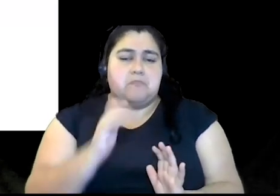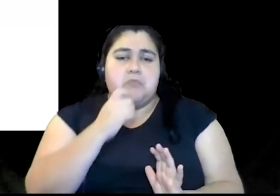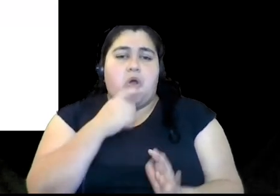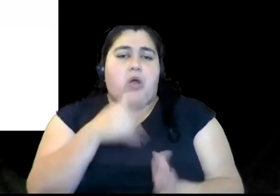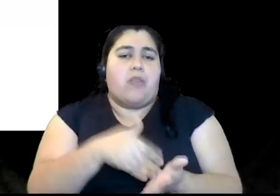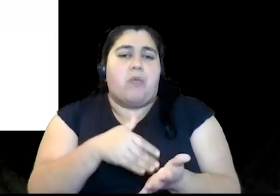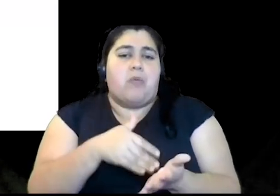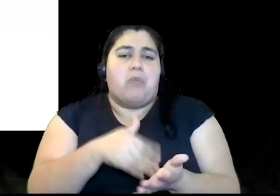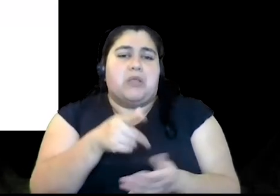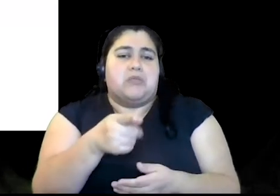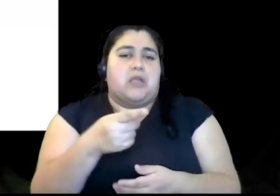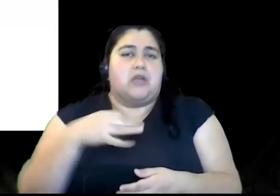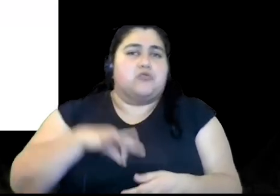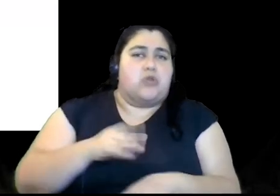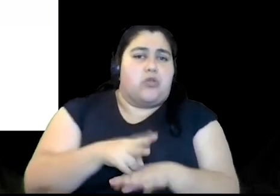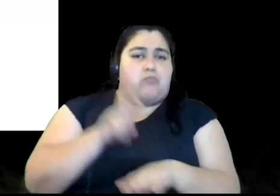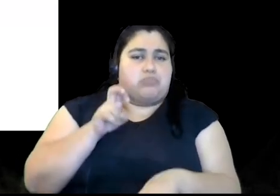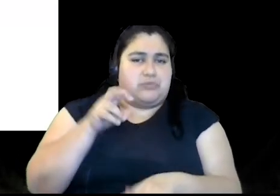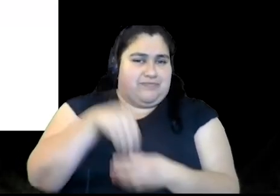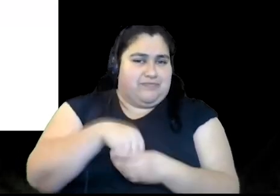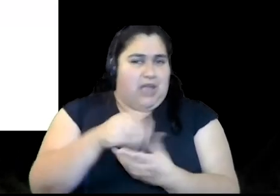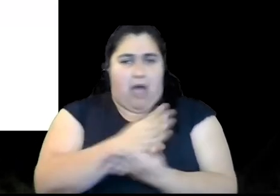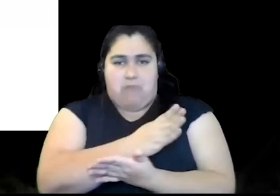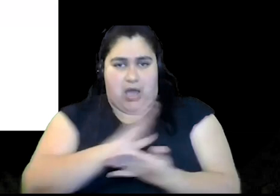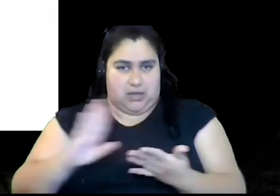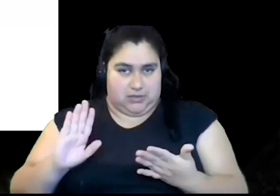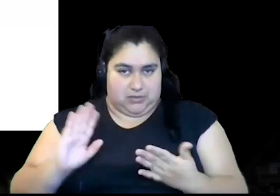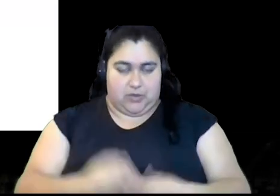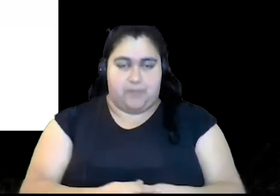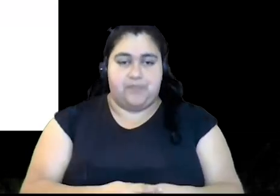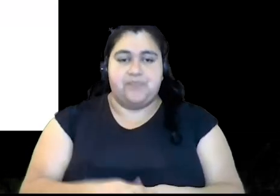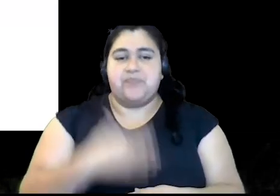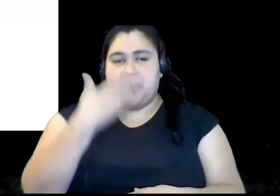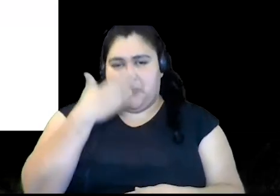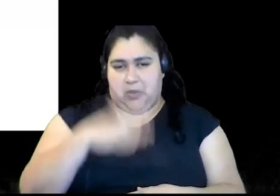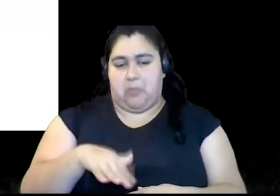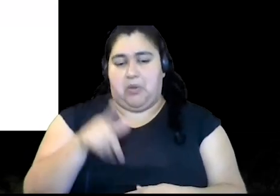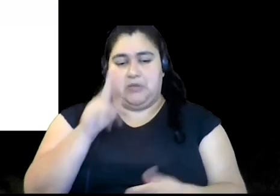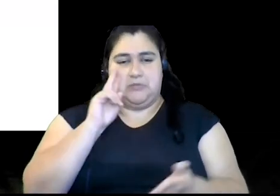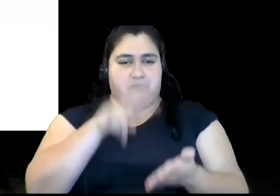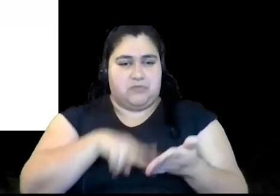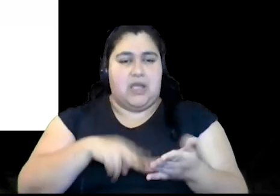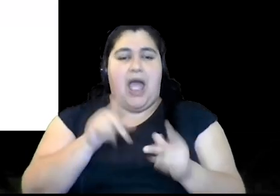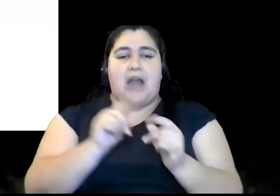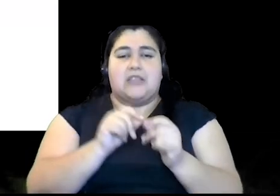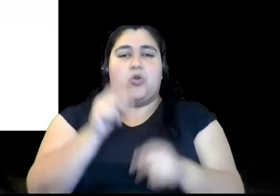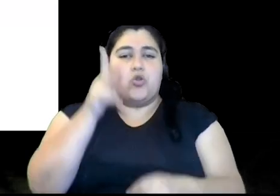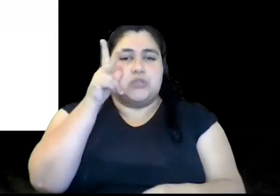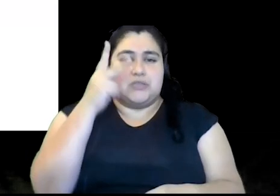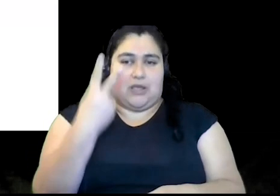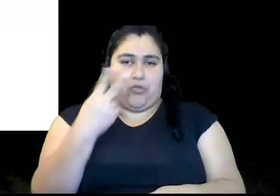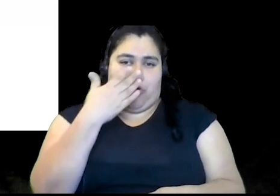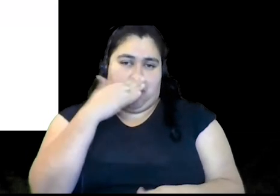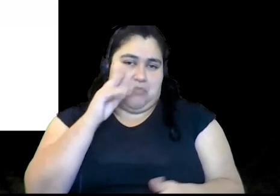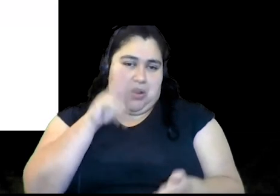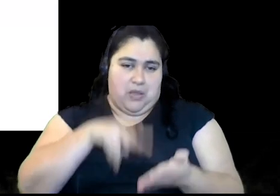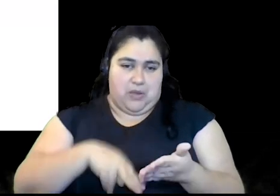de remuneración. Ténganlo presente, lo van a leer en el artículo 82.